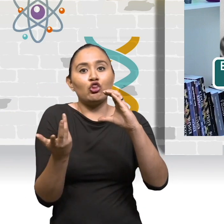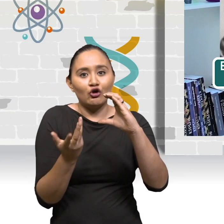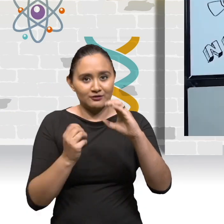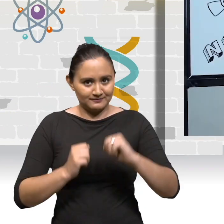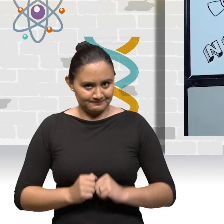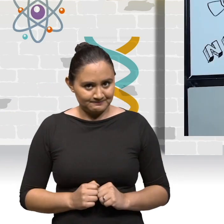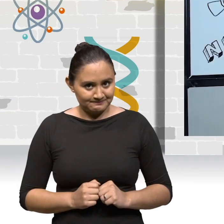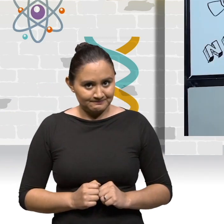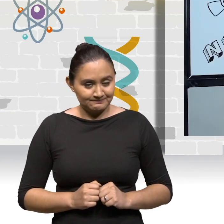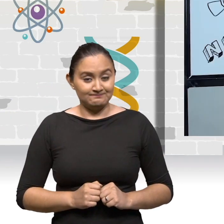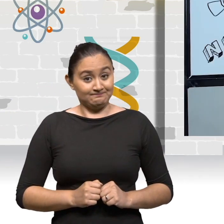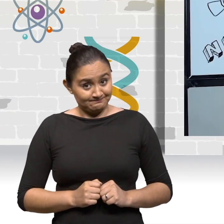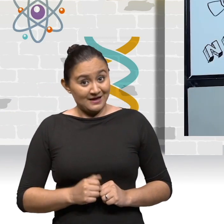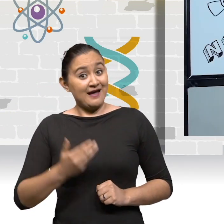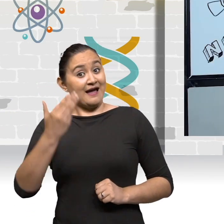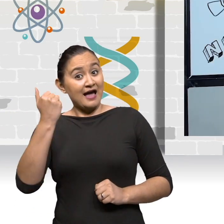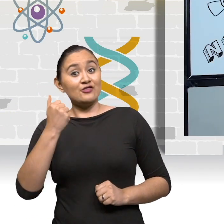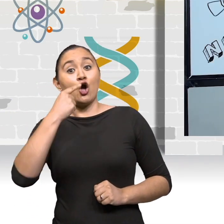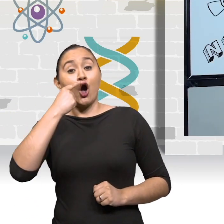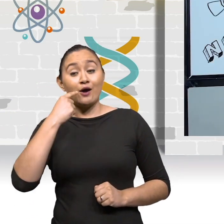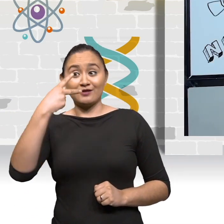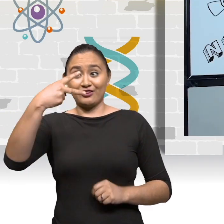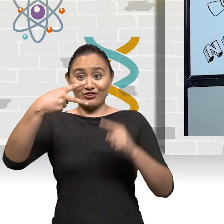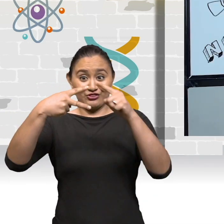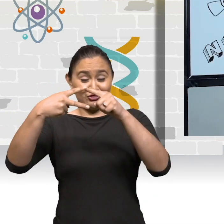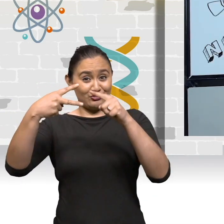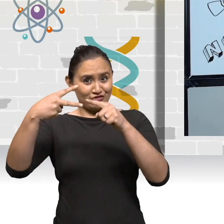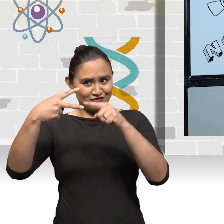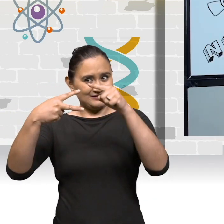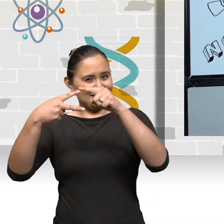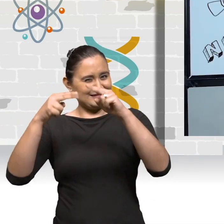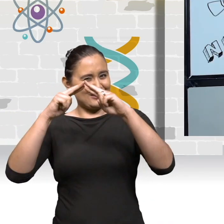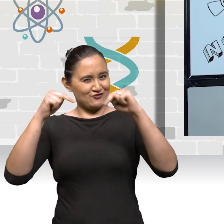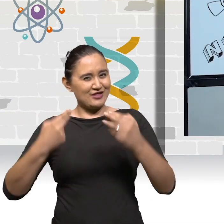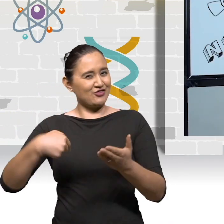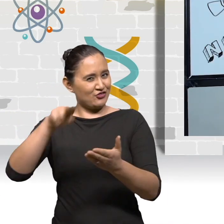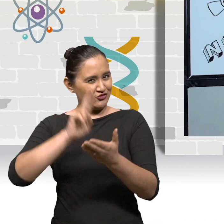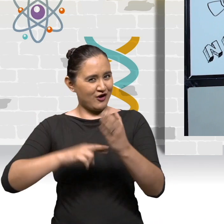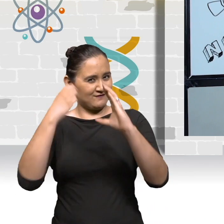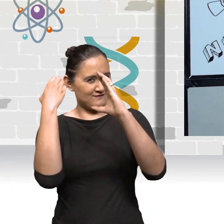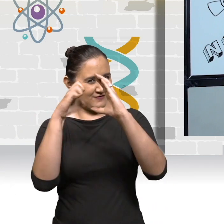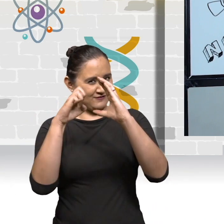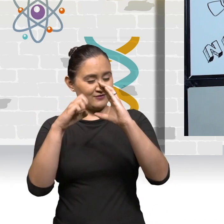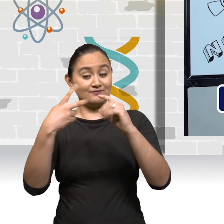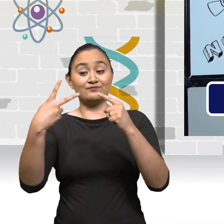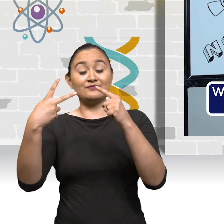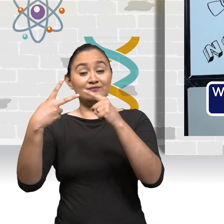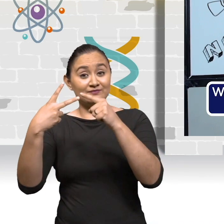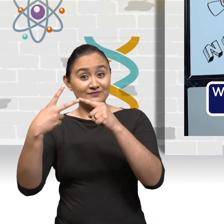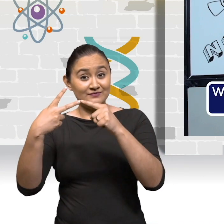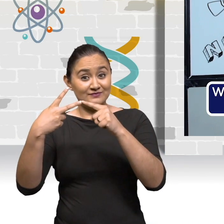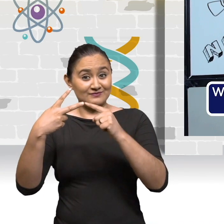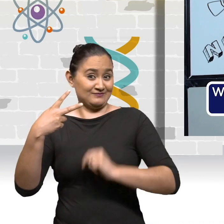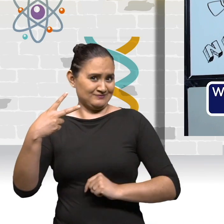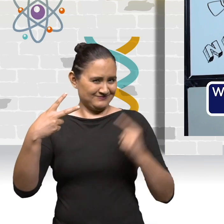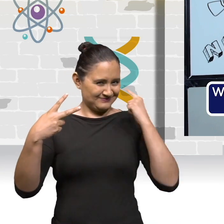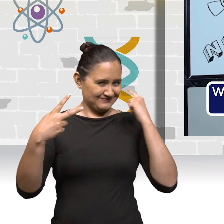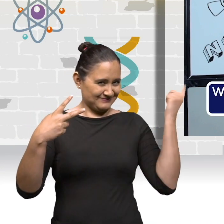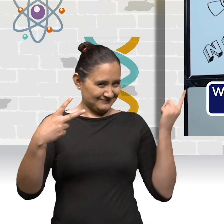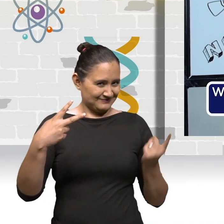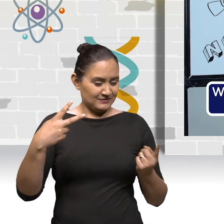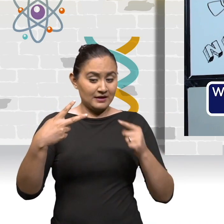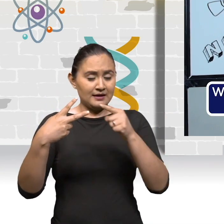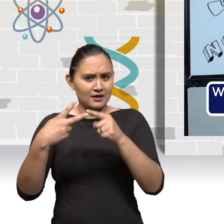núcleo sin duda las aportaciones de braulio de la naturaleza dual del electrón y heisenberg el principio de